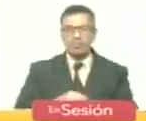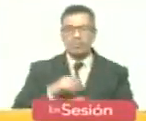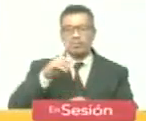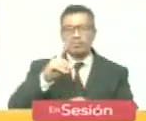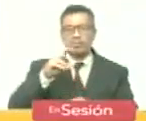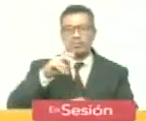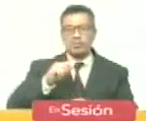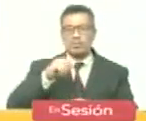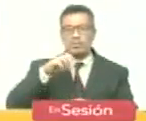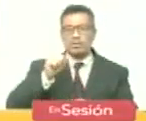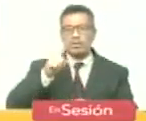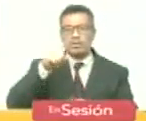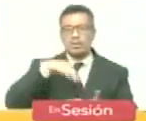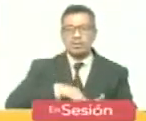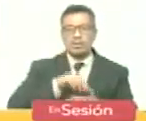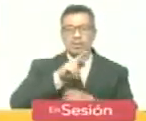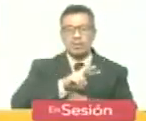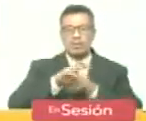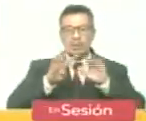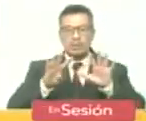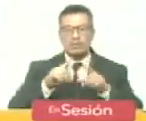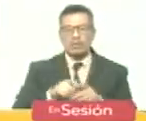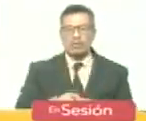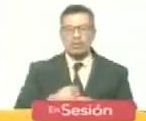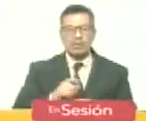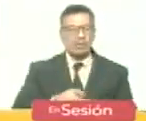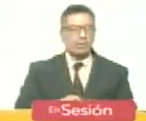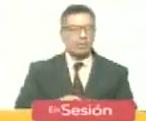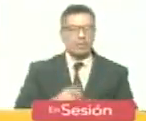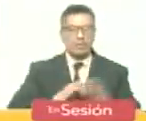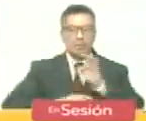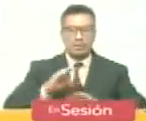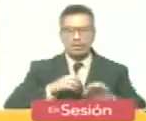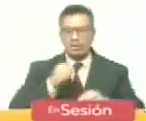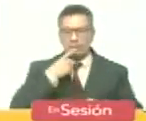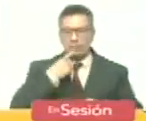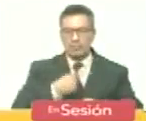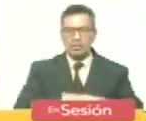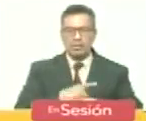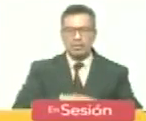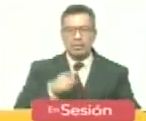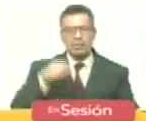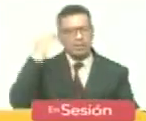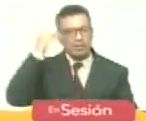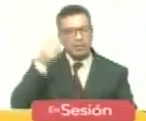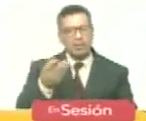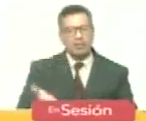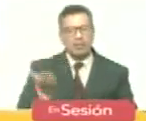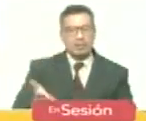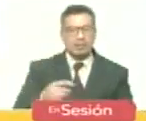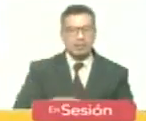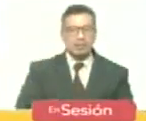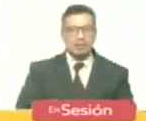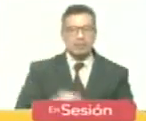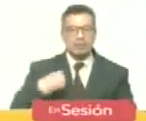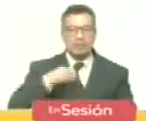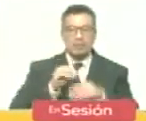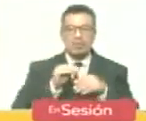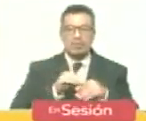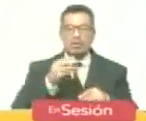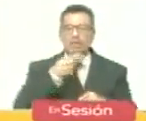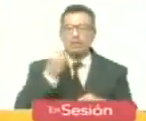que fue en 1929. Prepararnos bien, pues yo creo que eso es importante. Y el llamamiento que yo llamo a los